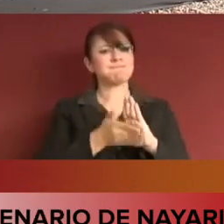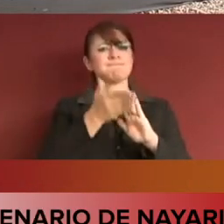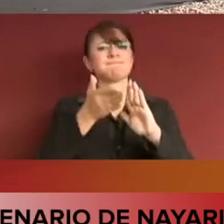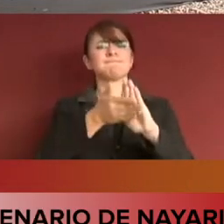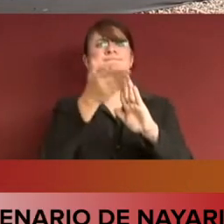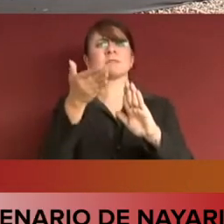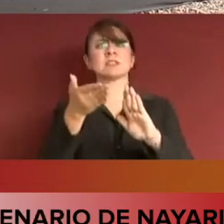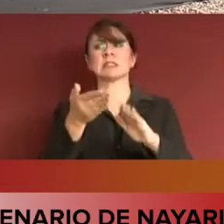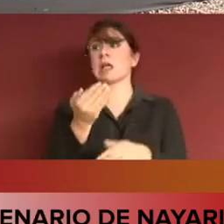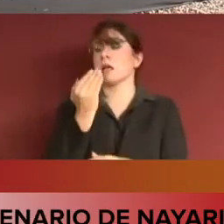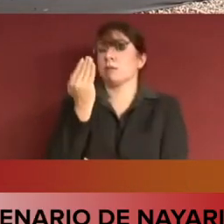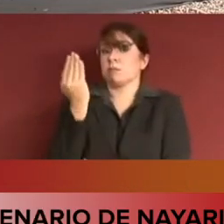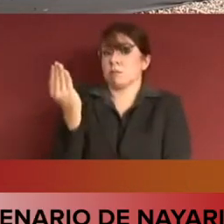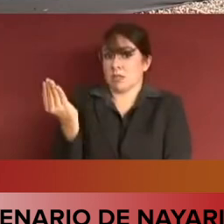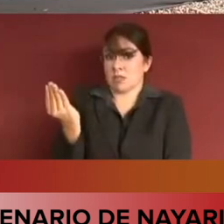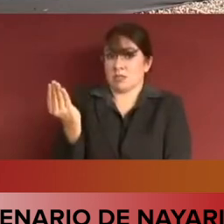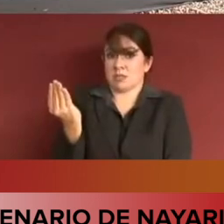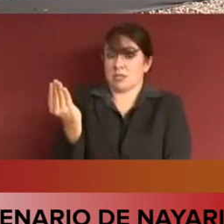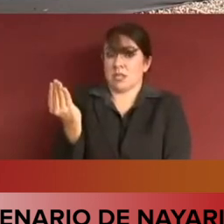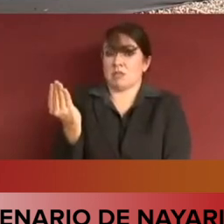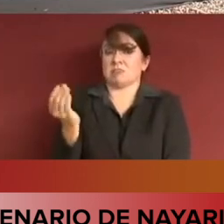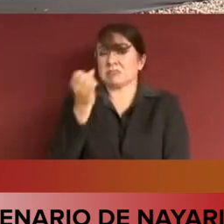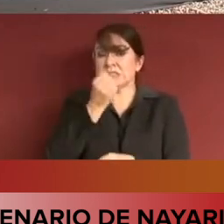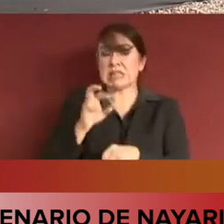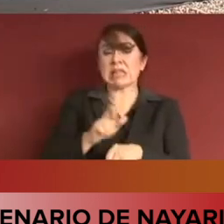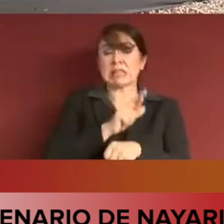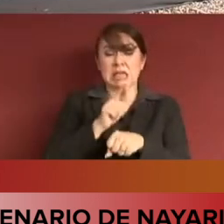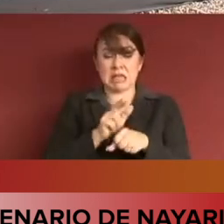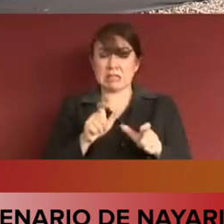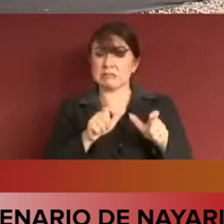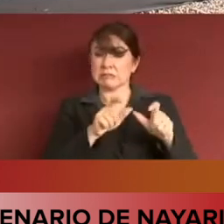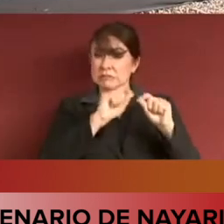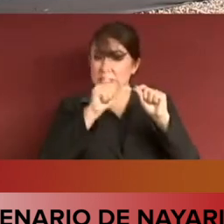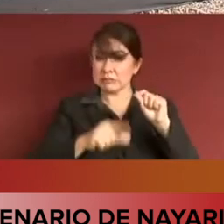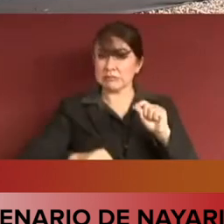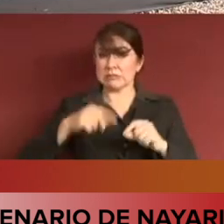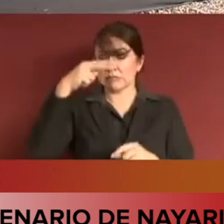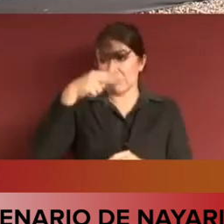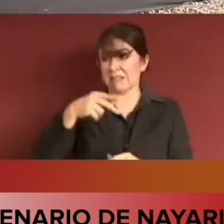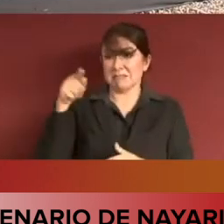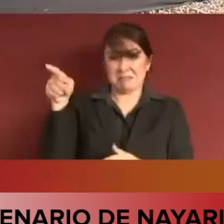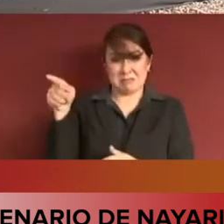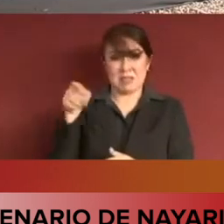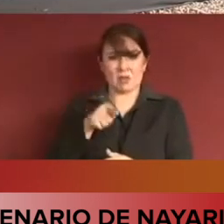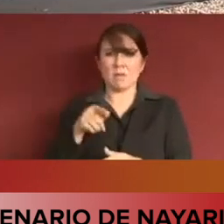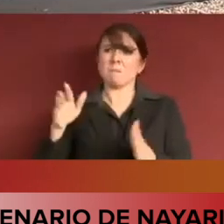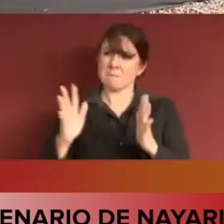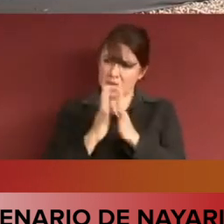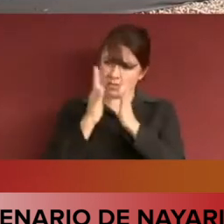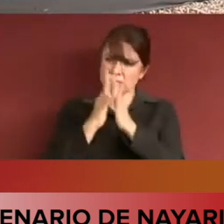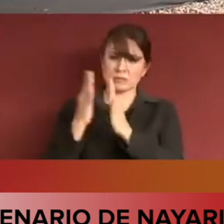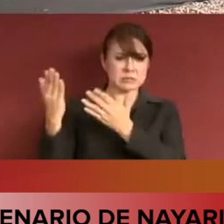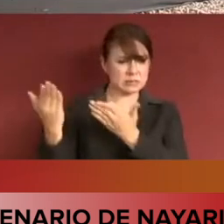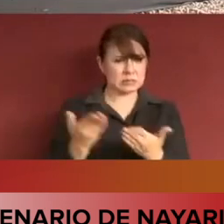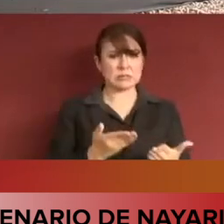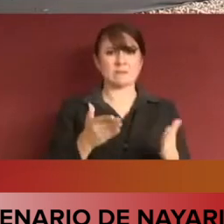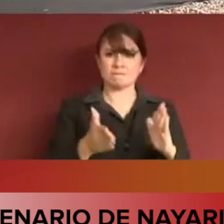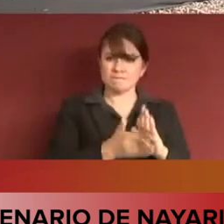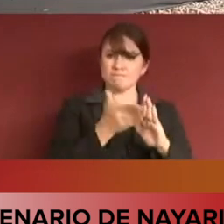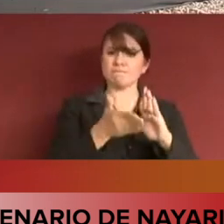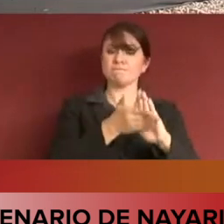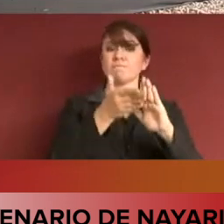se le pidió a la Secretaría de la Defensa que participara. Y